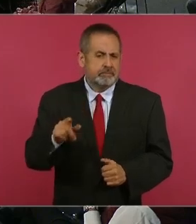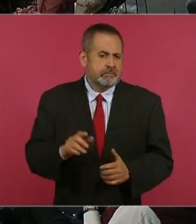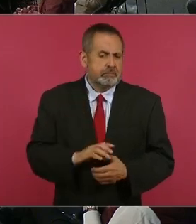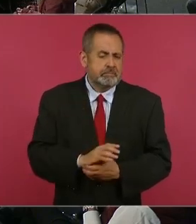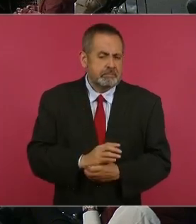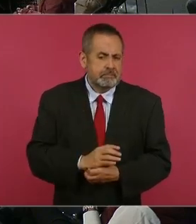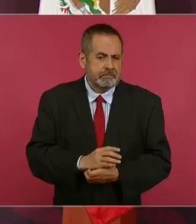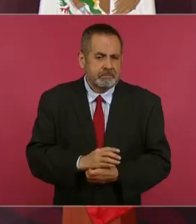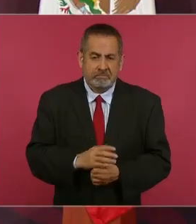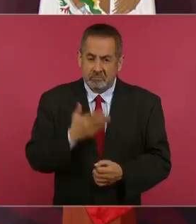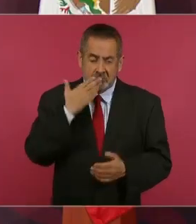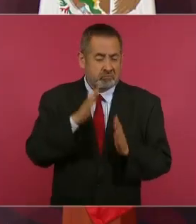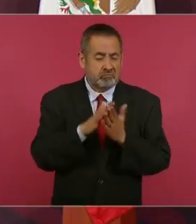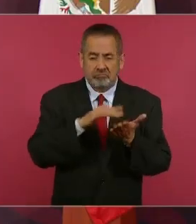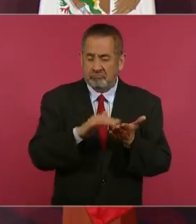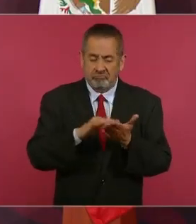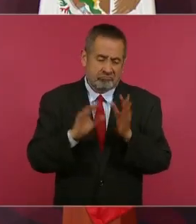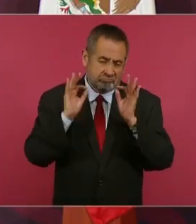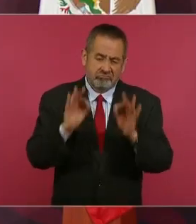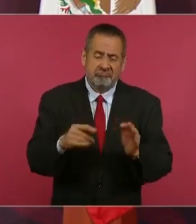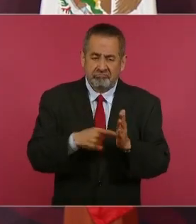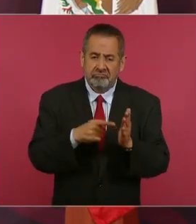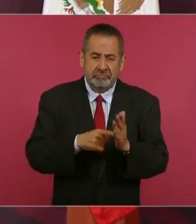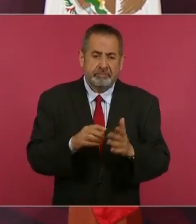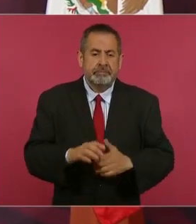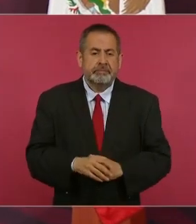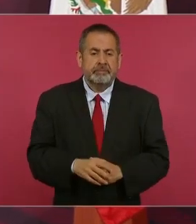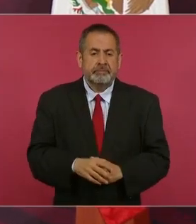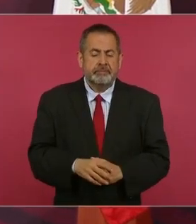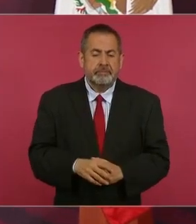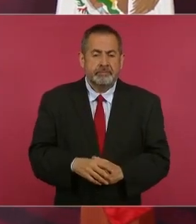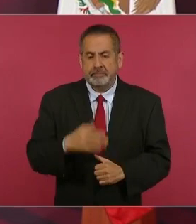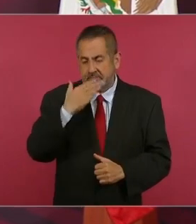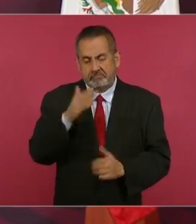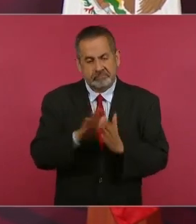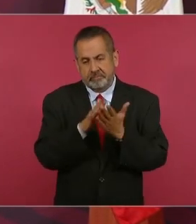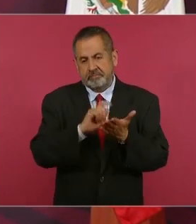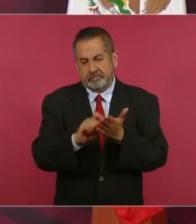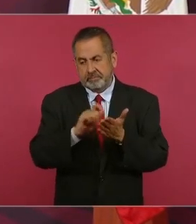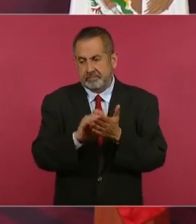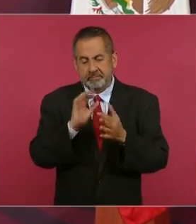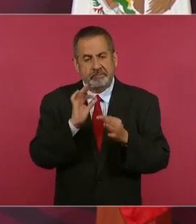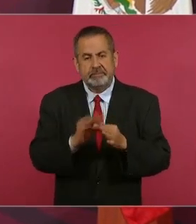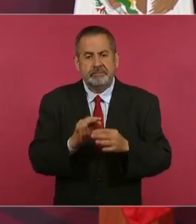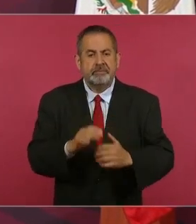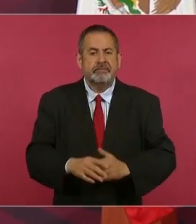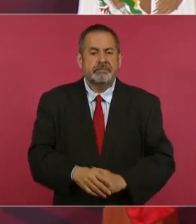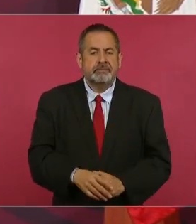Es muy buen libro, mucho, muy buen libro.